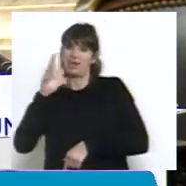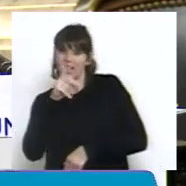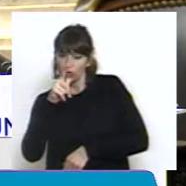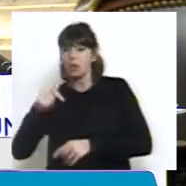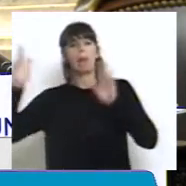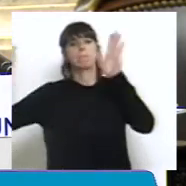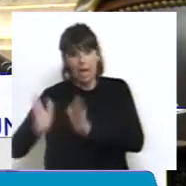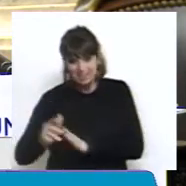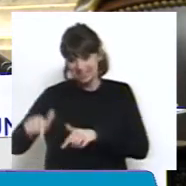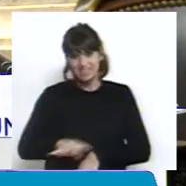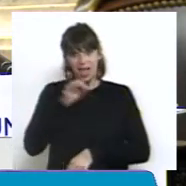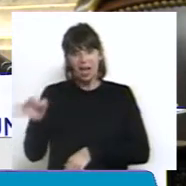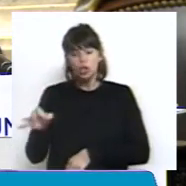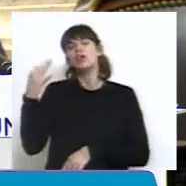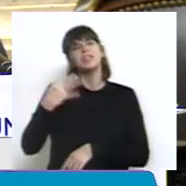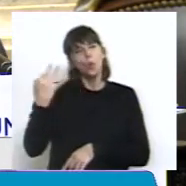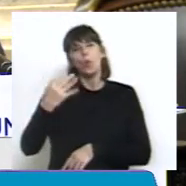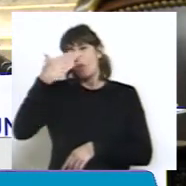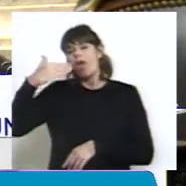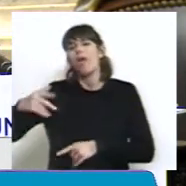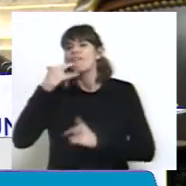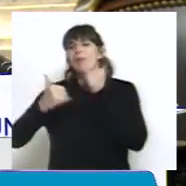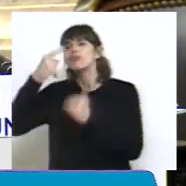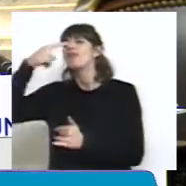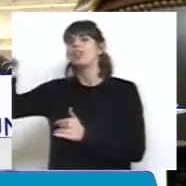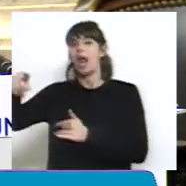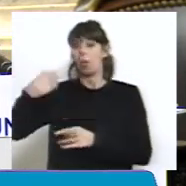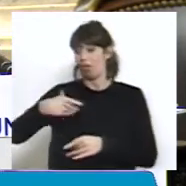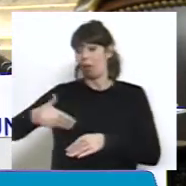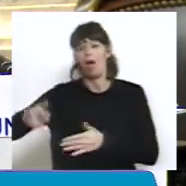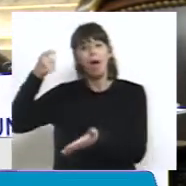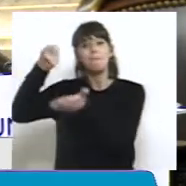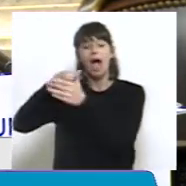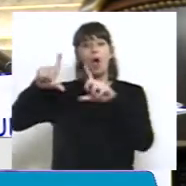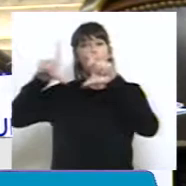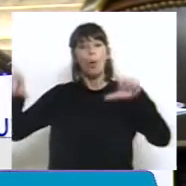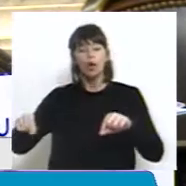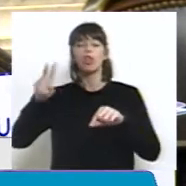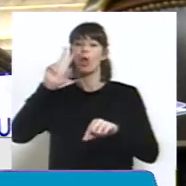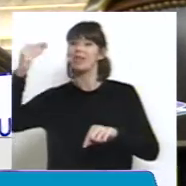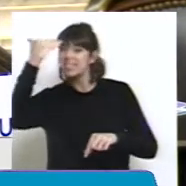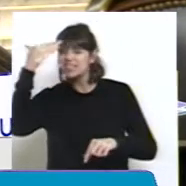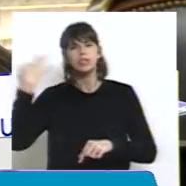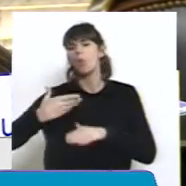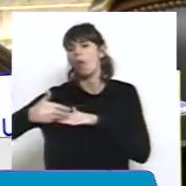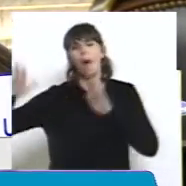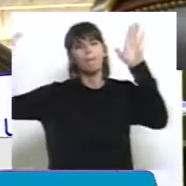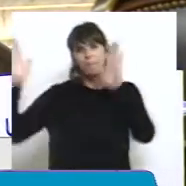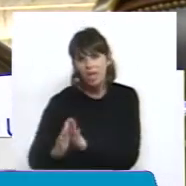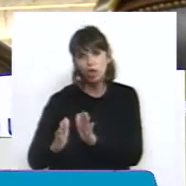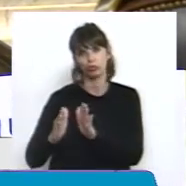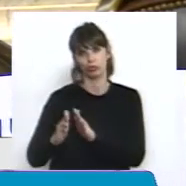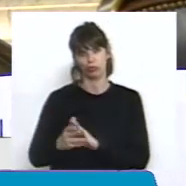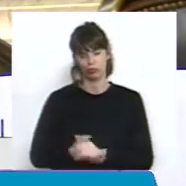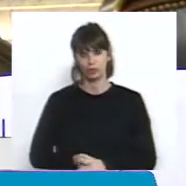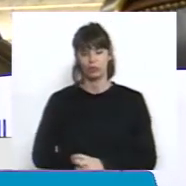que seguramente cuando conozcamos los datos finales luego del pago del BODEN 2015 se habrán reducido aún